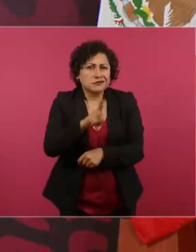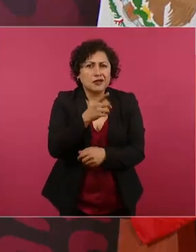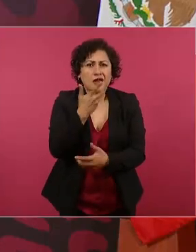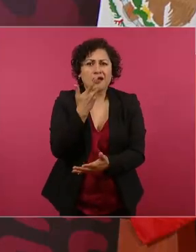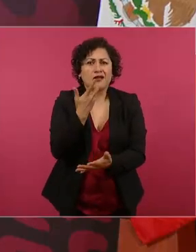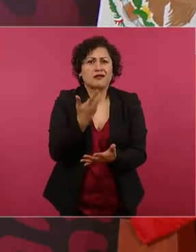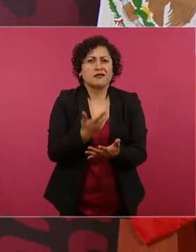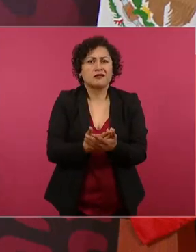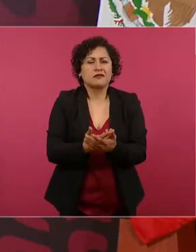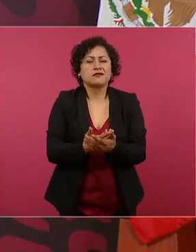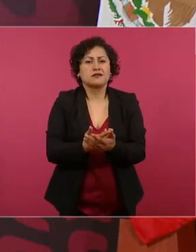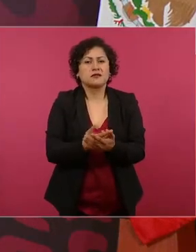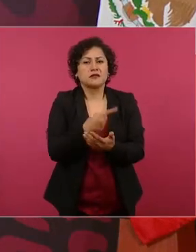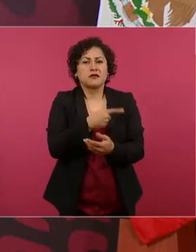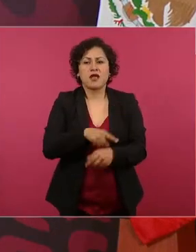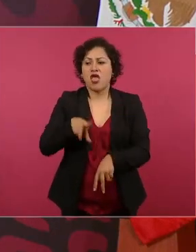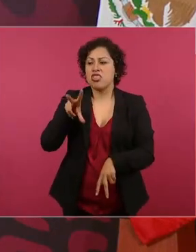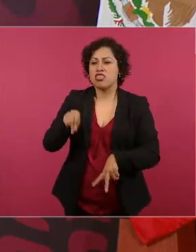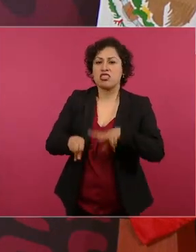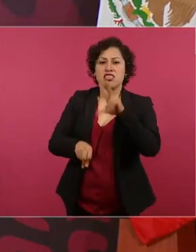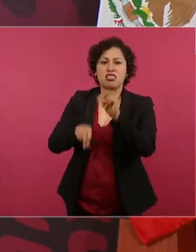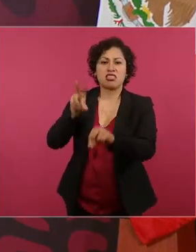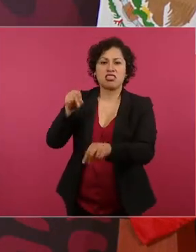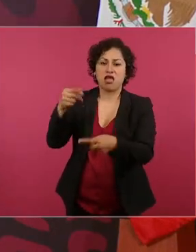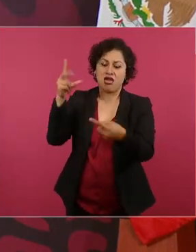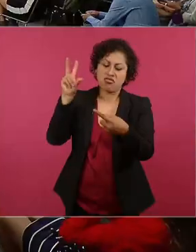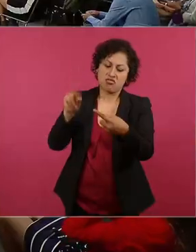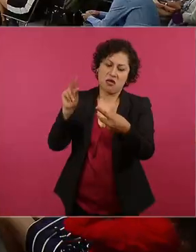y nada, nada,